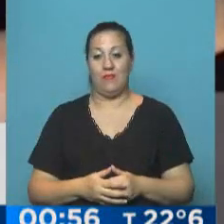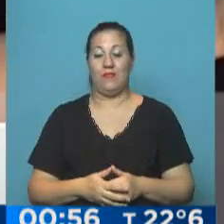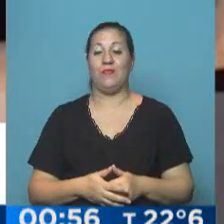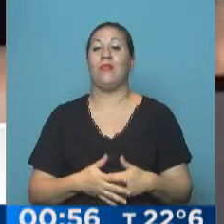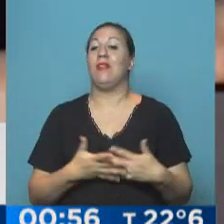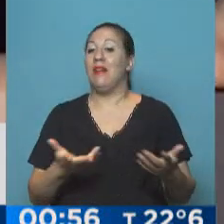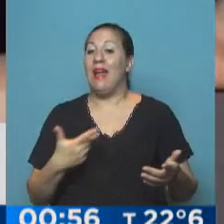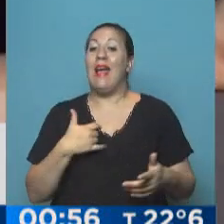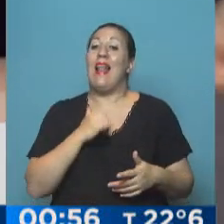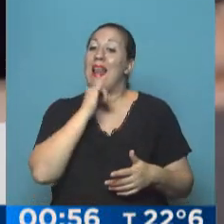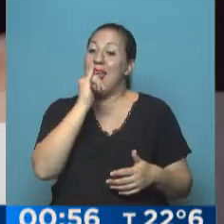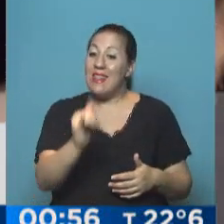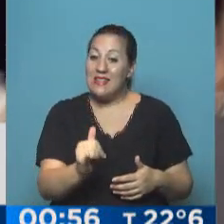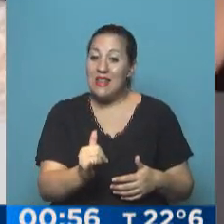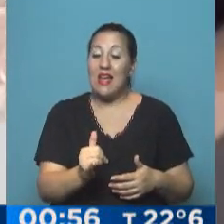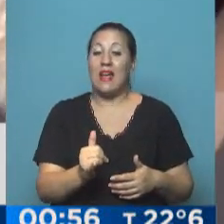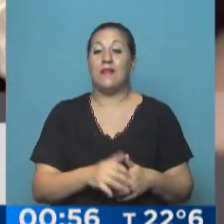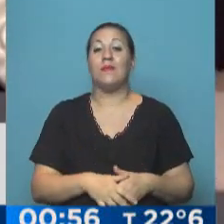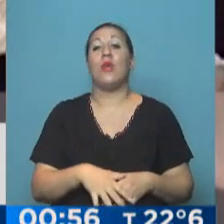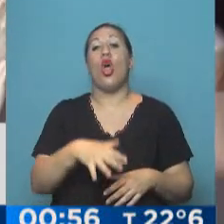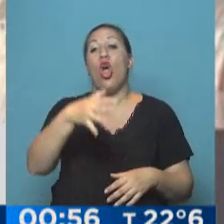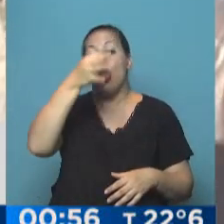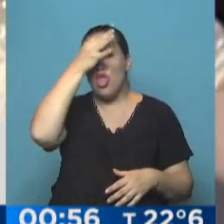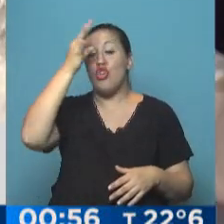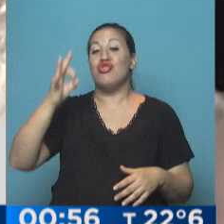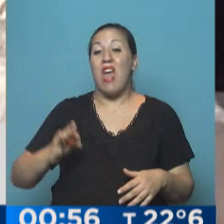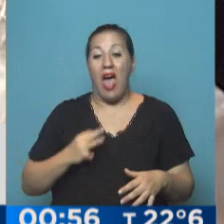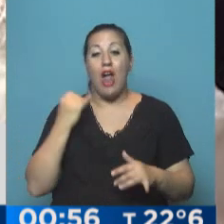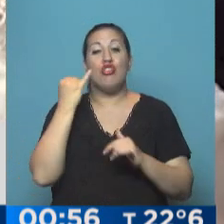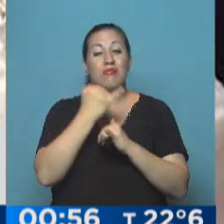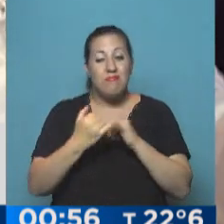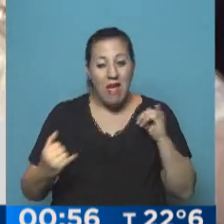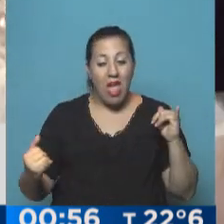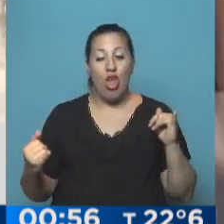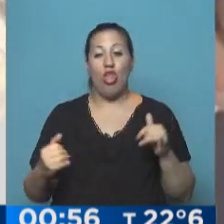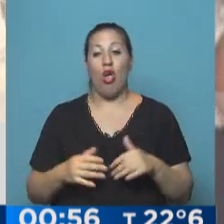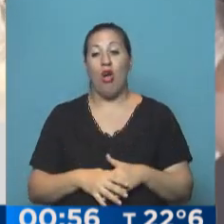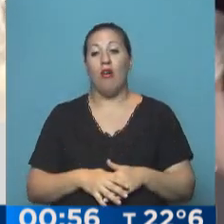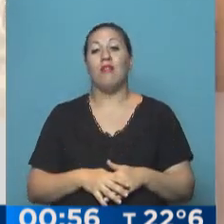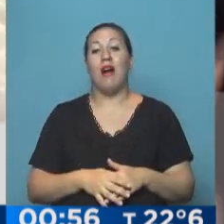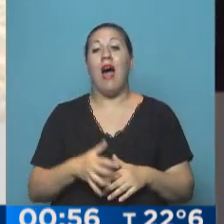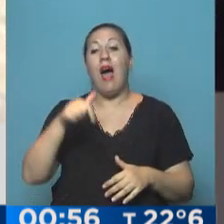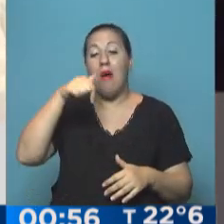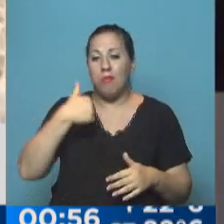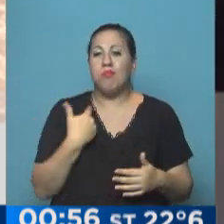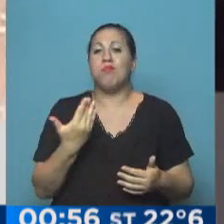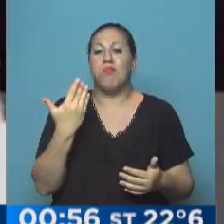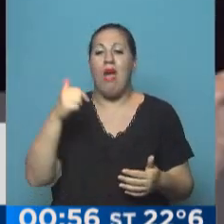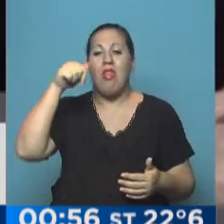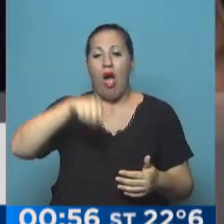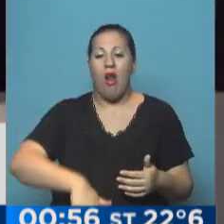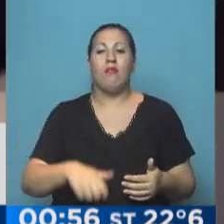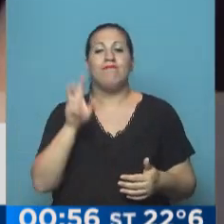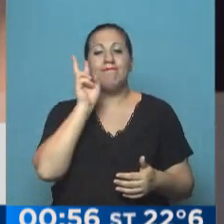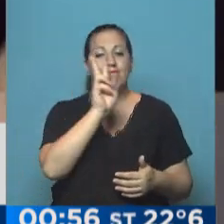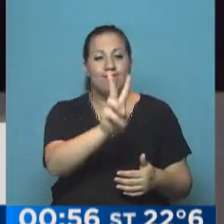decía que después de 12 años y medio podemos mirar